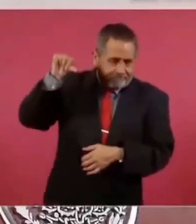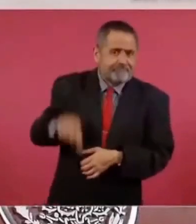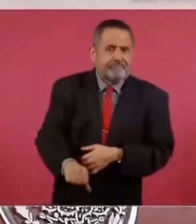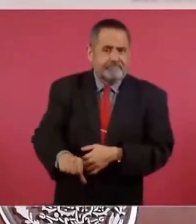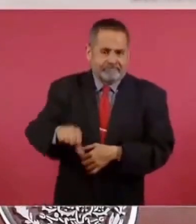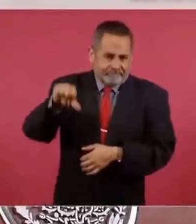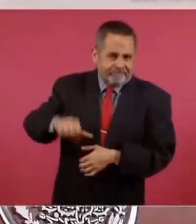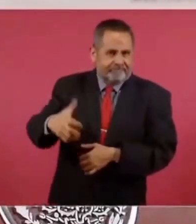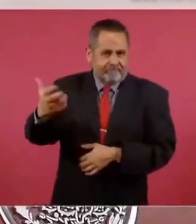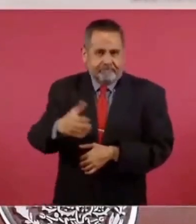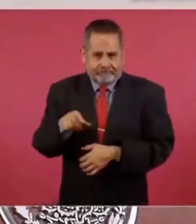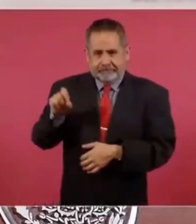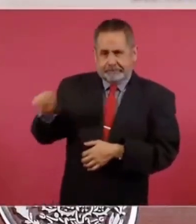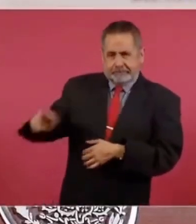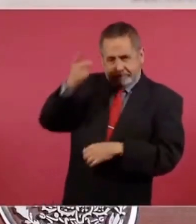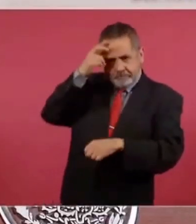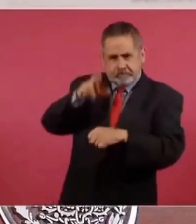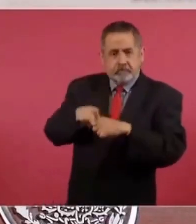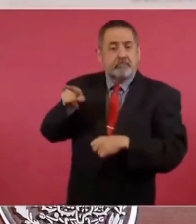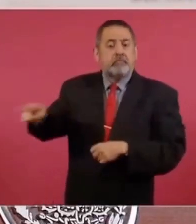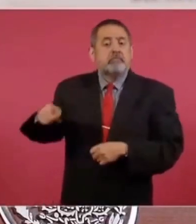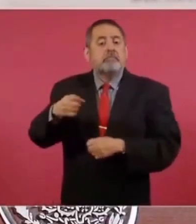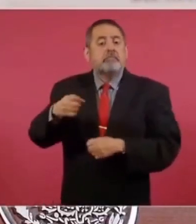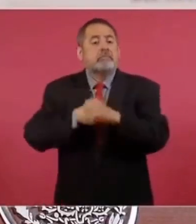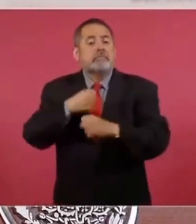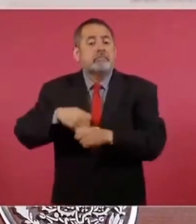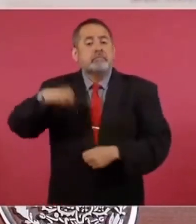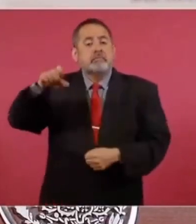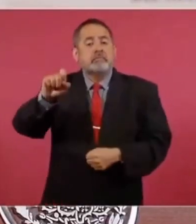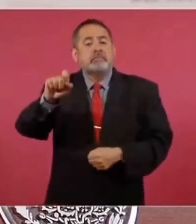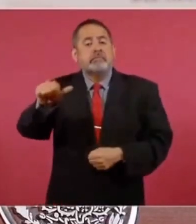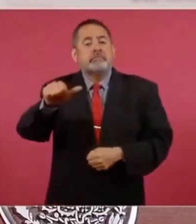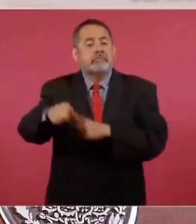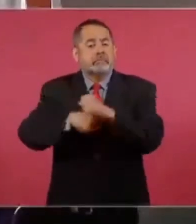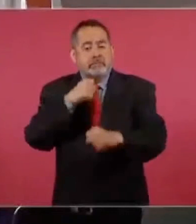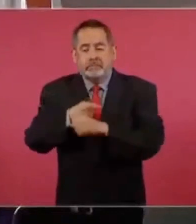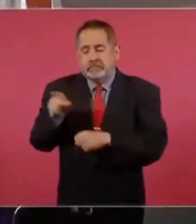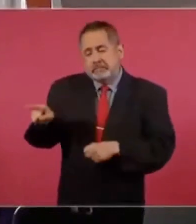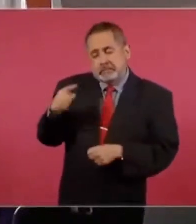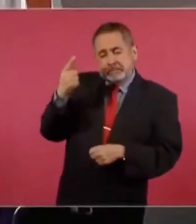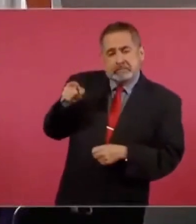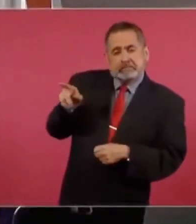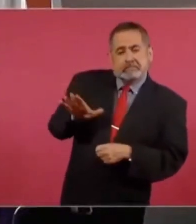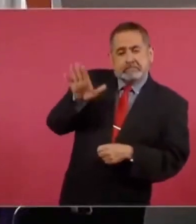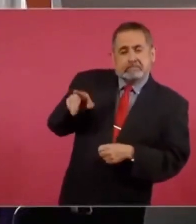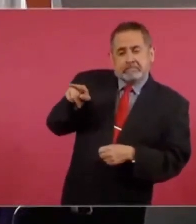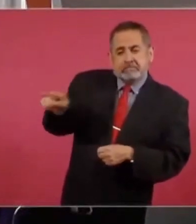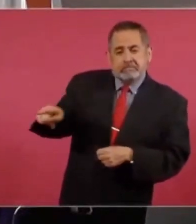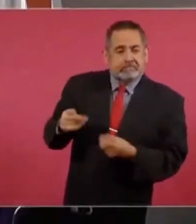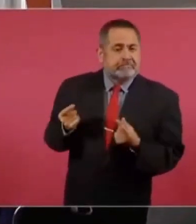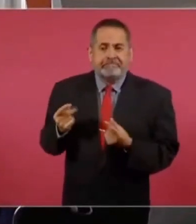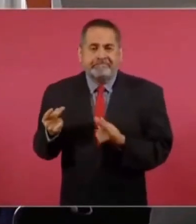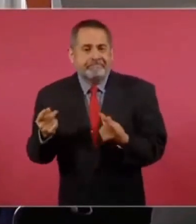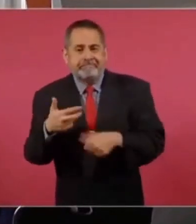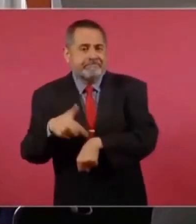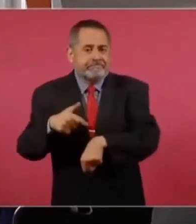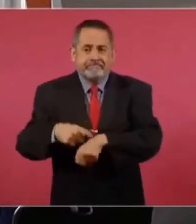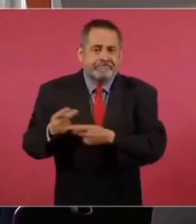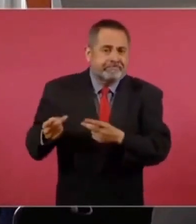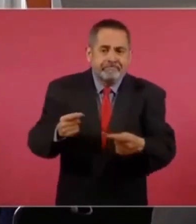director, como sabes, tiene 26 años y parece que para él no hay tiempo que